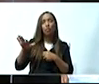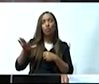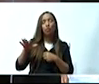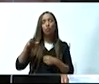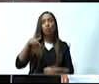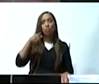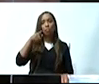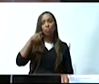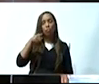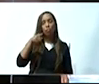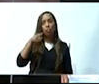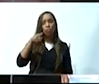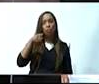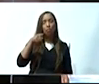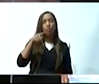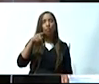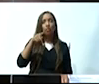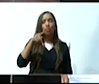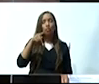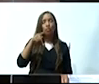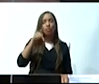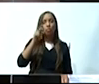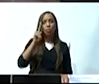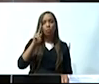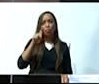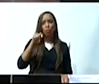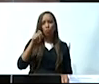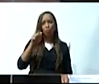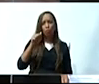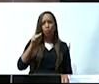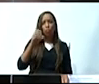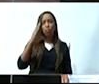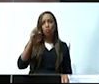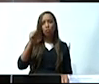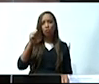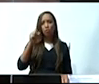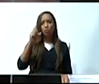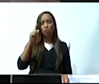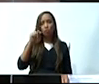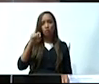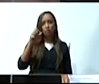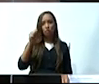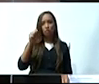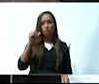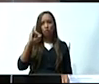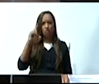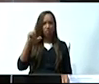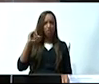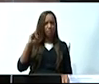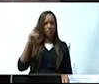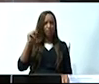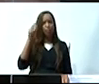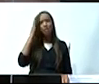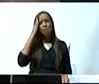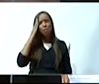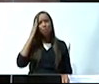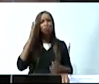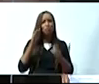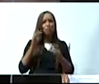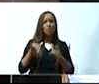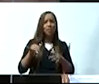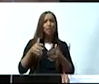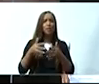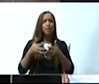el vigésimo octavo punto del contrato establece claramente que los mismos pueden ser removidos y puede haber cualquier movilización a lo interno de Punta